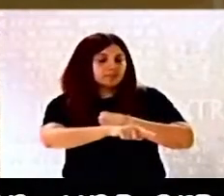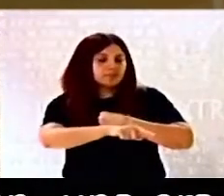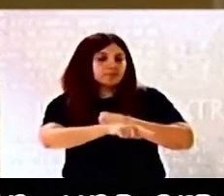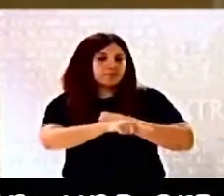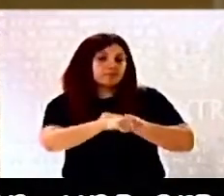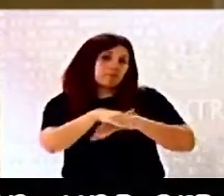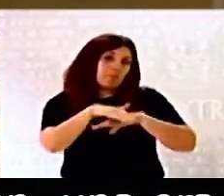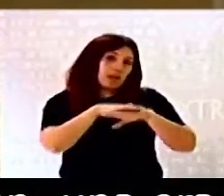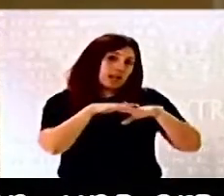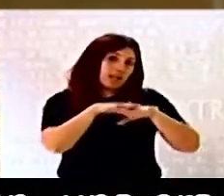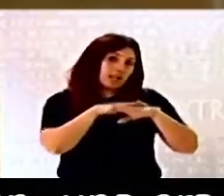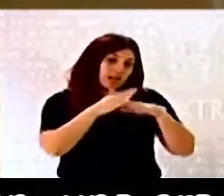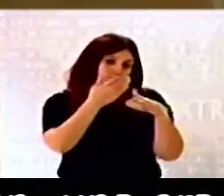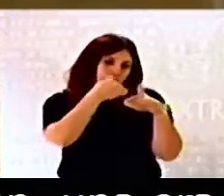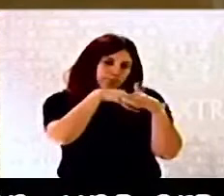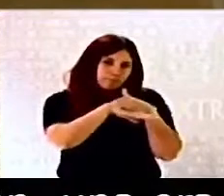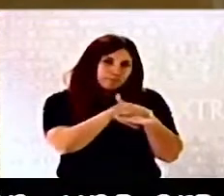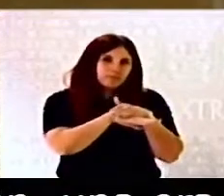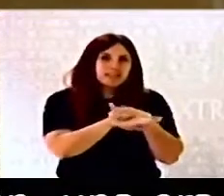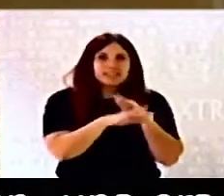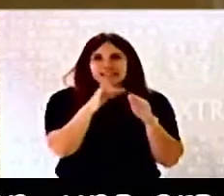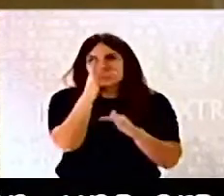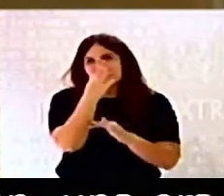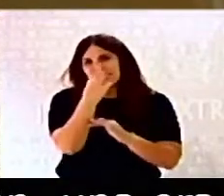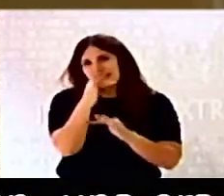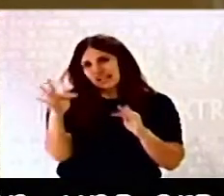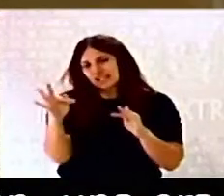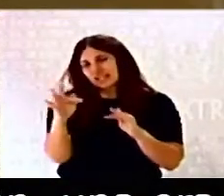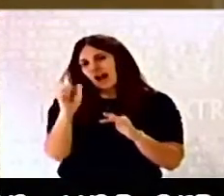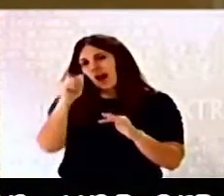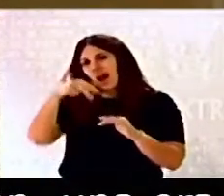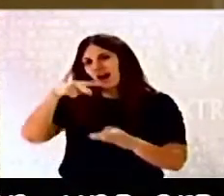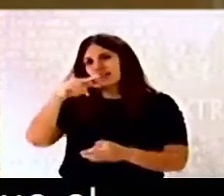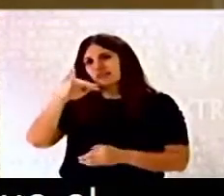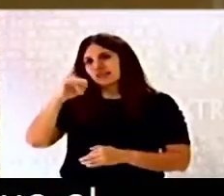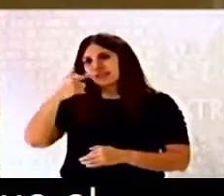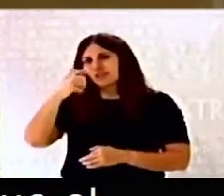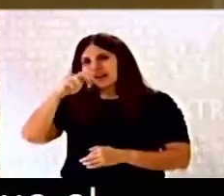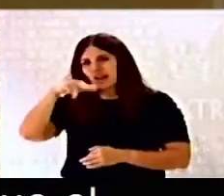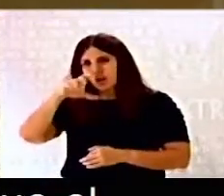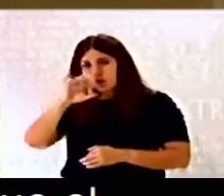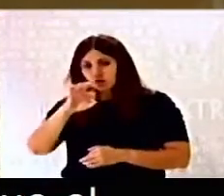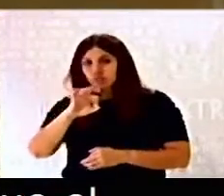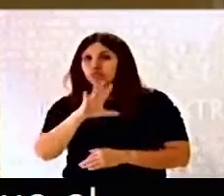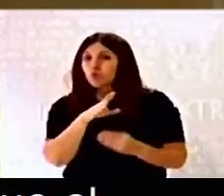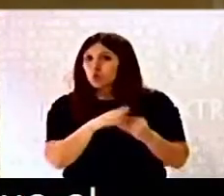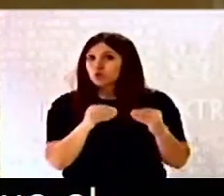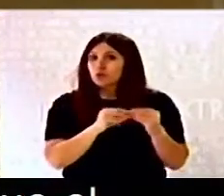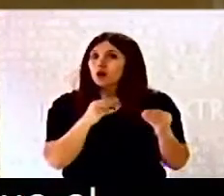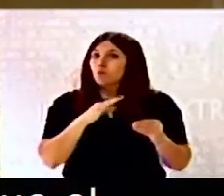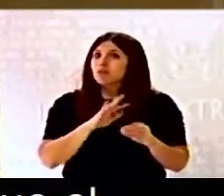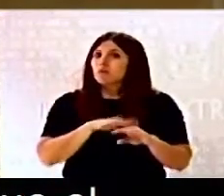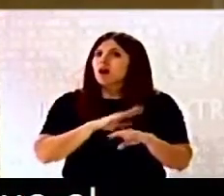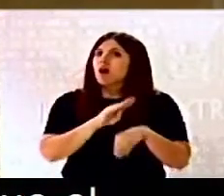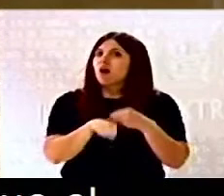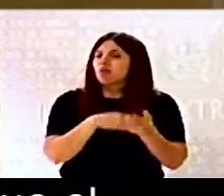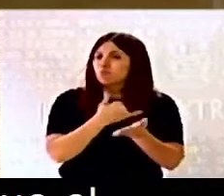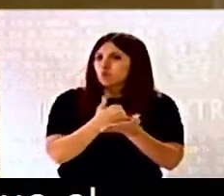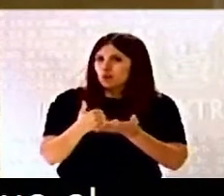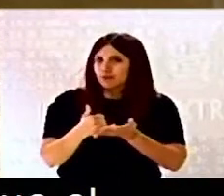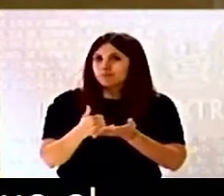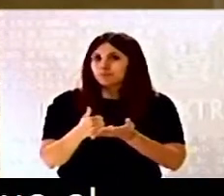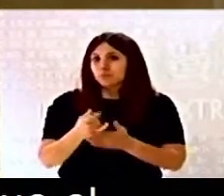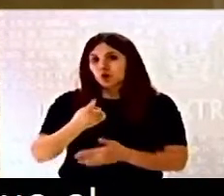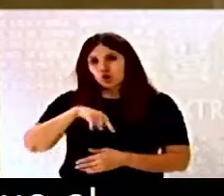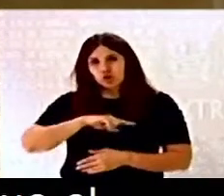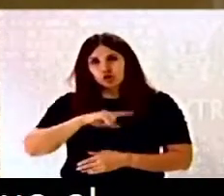que el Ministerio tiene en cuanto a test de antígenos, para que pudiésemos realizar los cribados oportunos. Nosotros tenemos